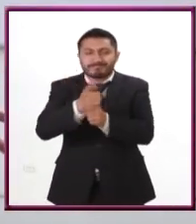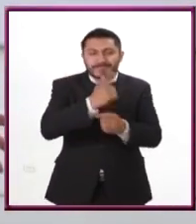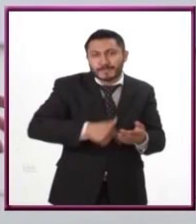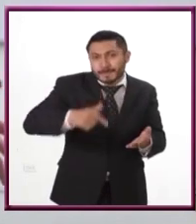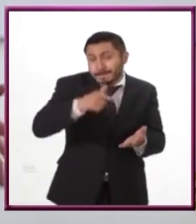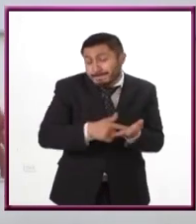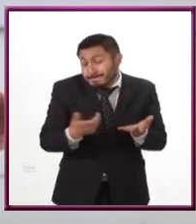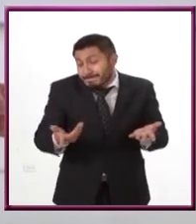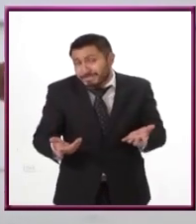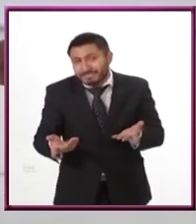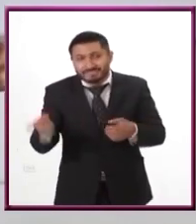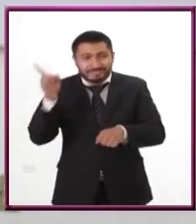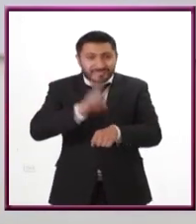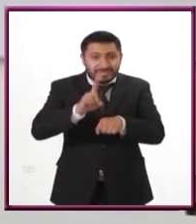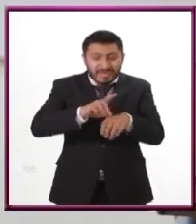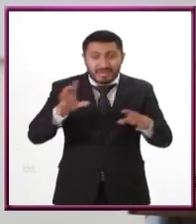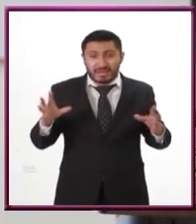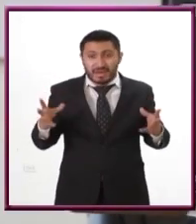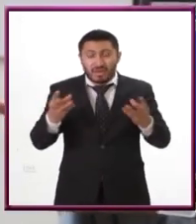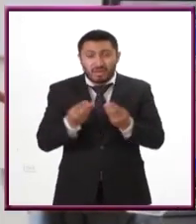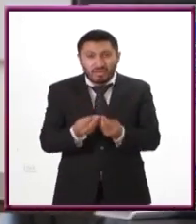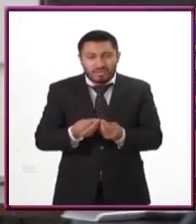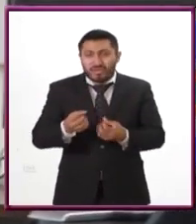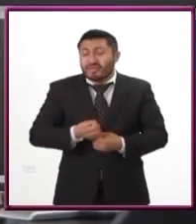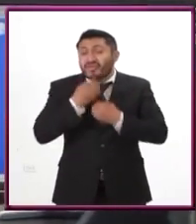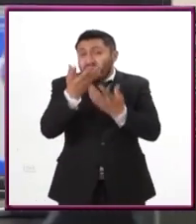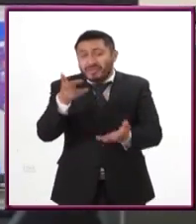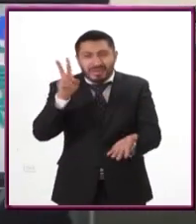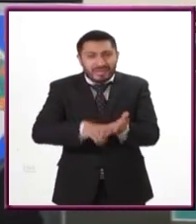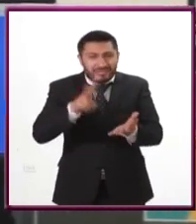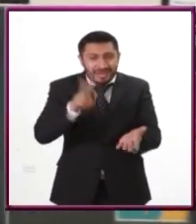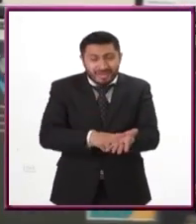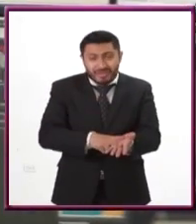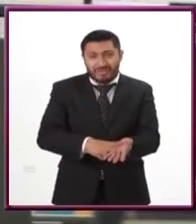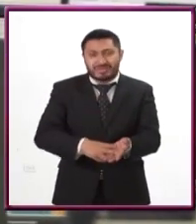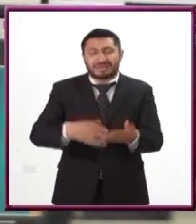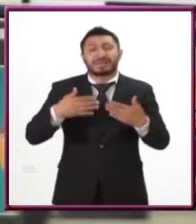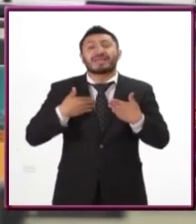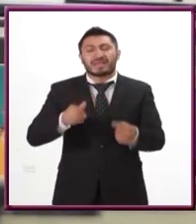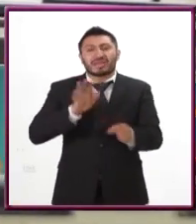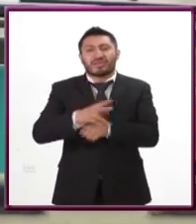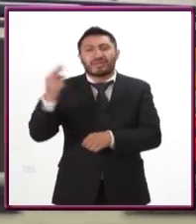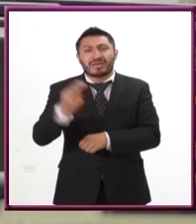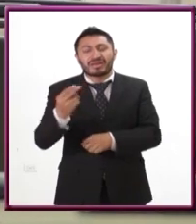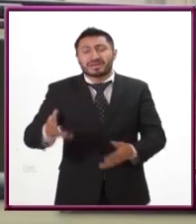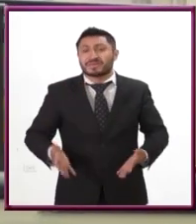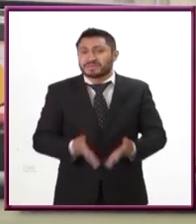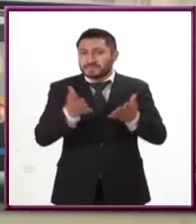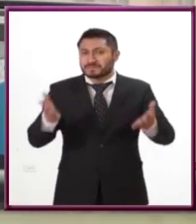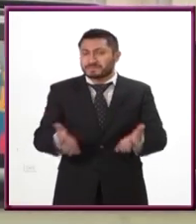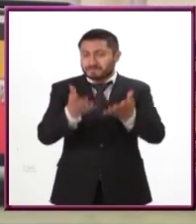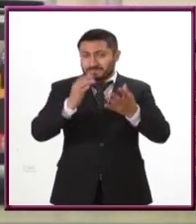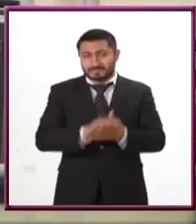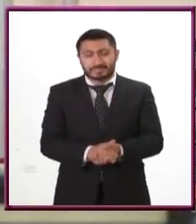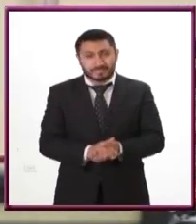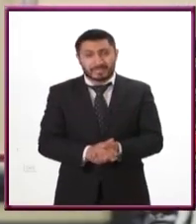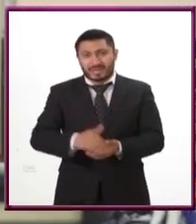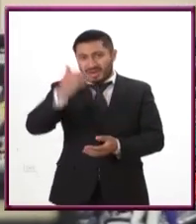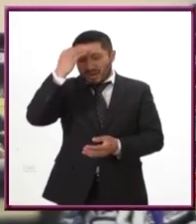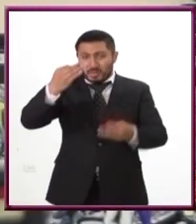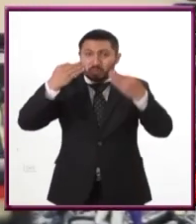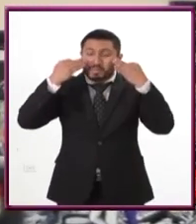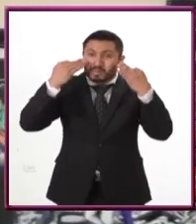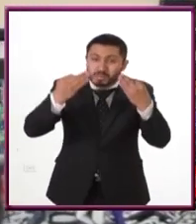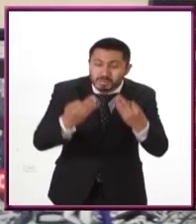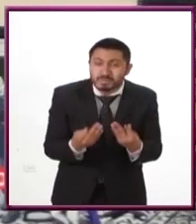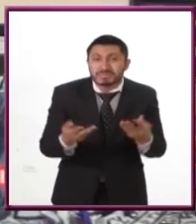espacios y momentos cotidianos donde se expresan los valores democráticos e hicimos conciencia de la necesidad de fortalecerlos.